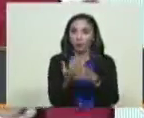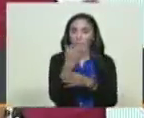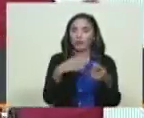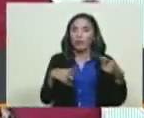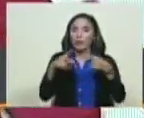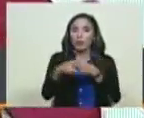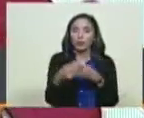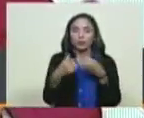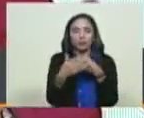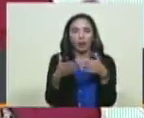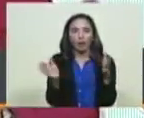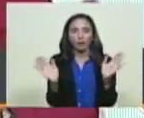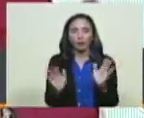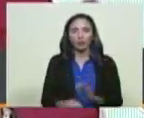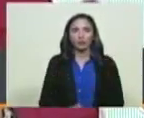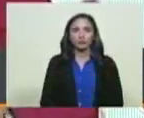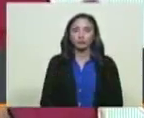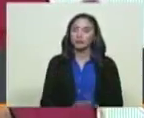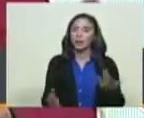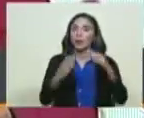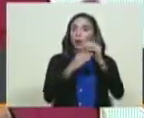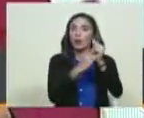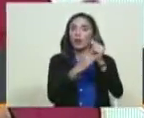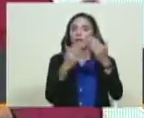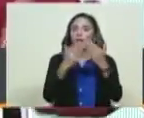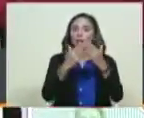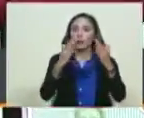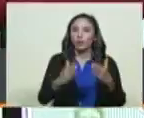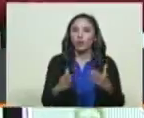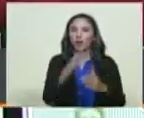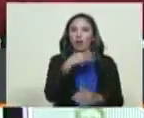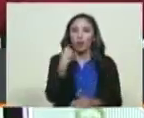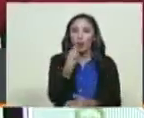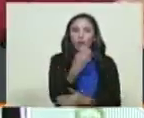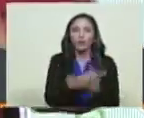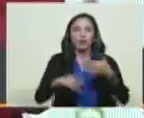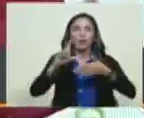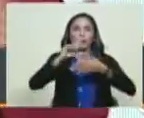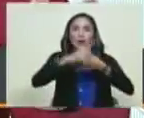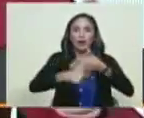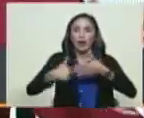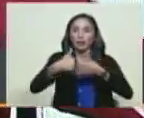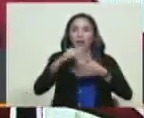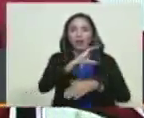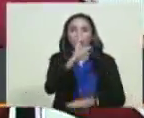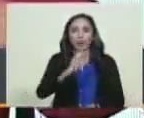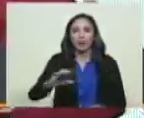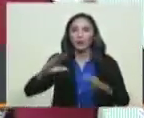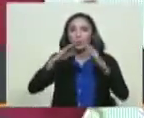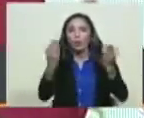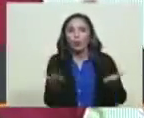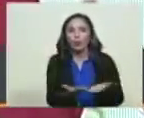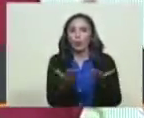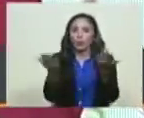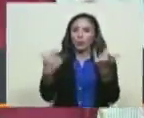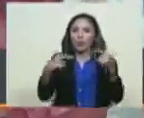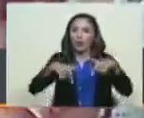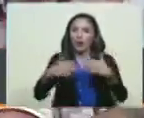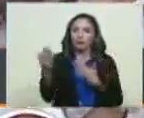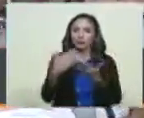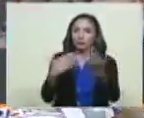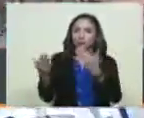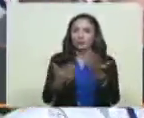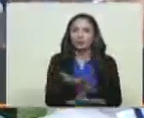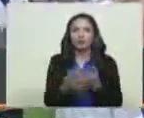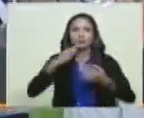abiertas para los líderes estudiantiles y juveniles de américa latina del caribe y del mundo para que vengan a compartir con nosotros